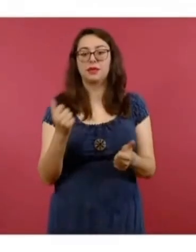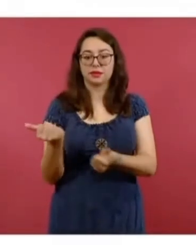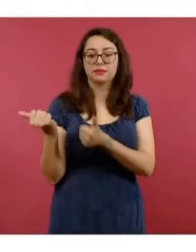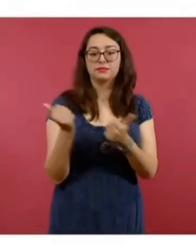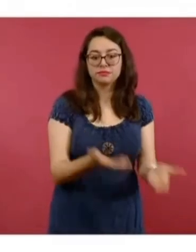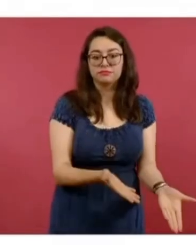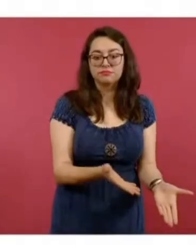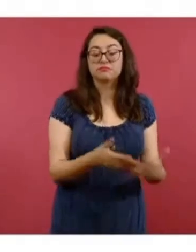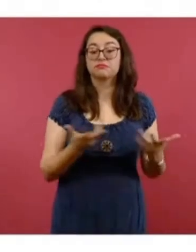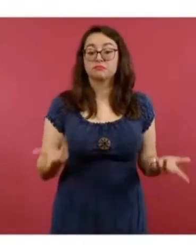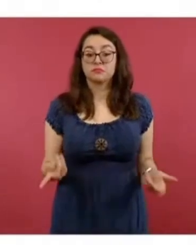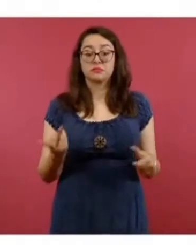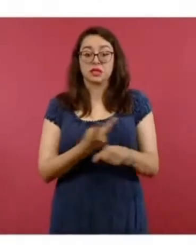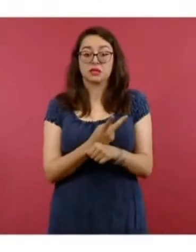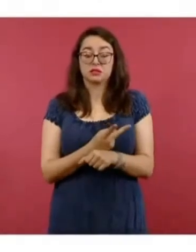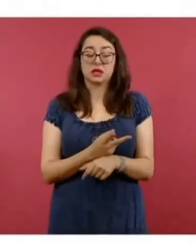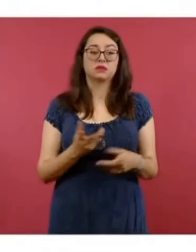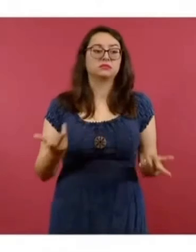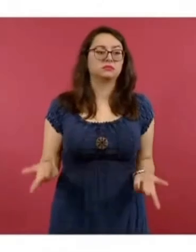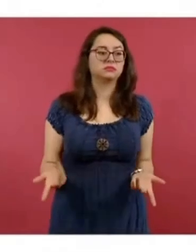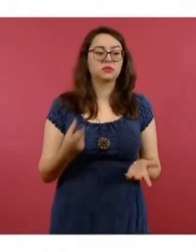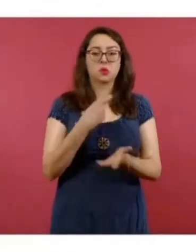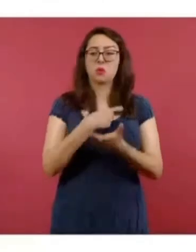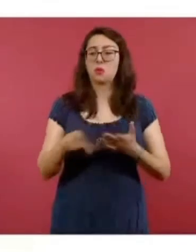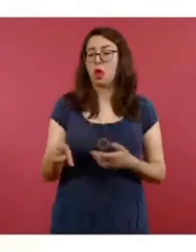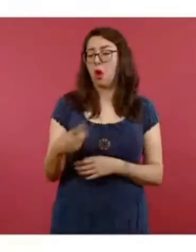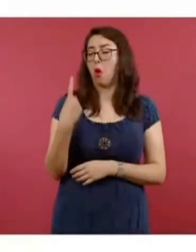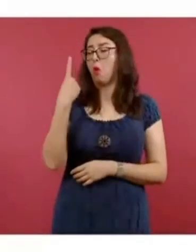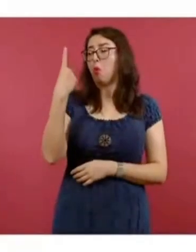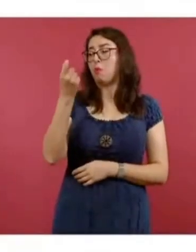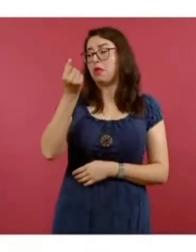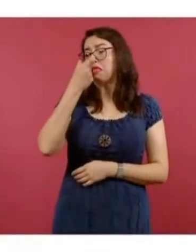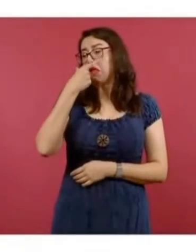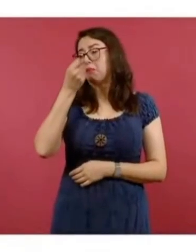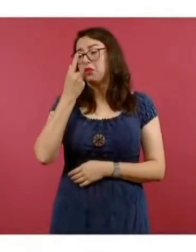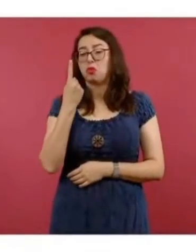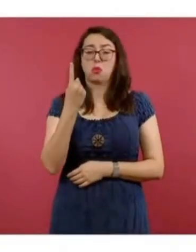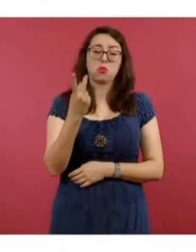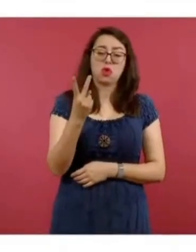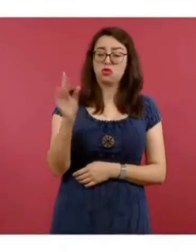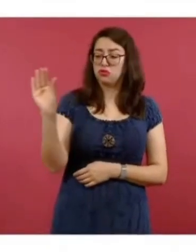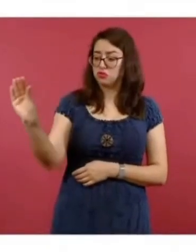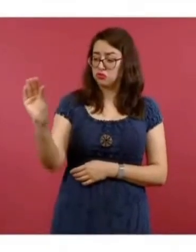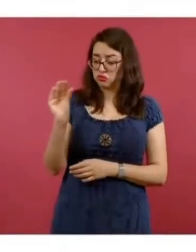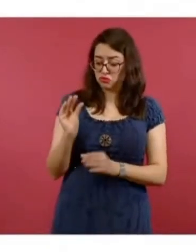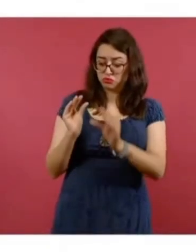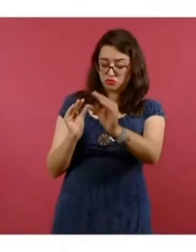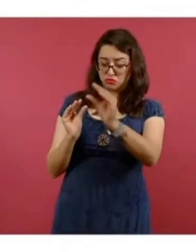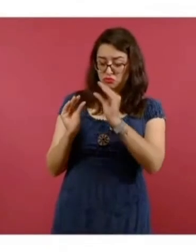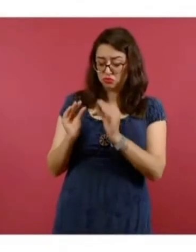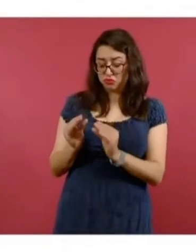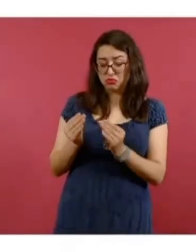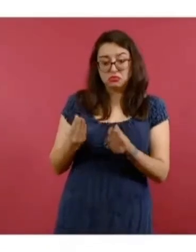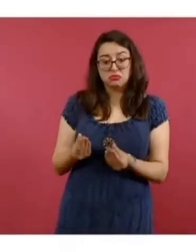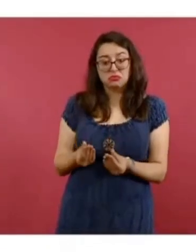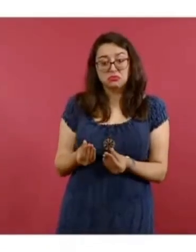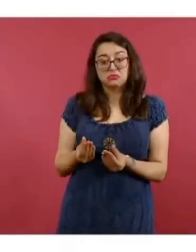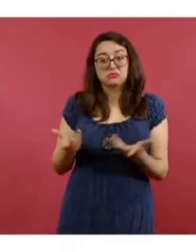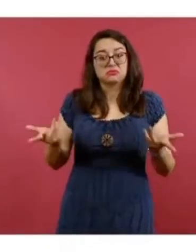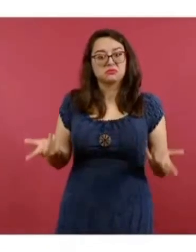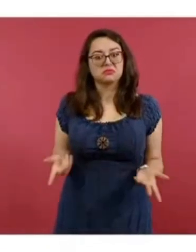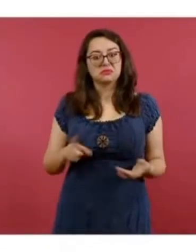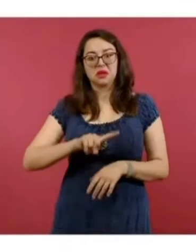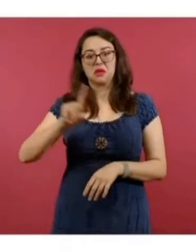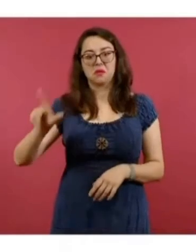también pedir un medicamento de alto costo si se pide con insuficiencia, que genera desabasto en